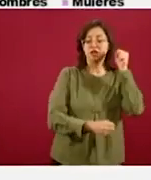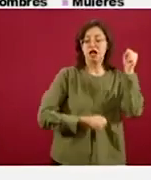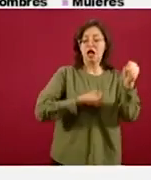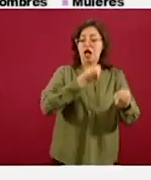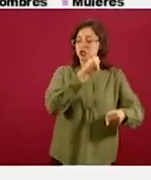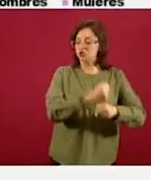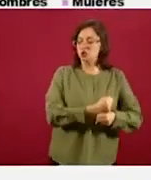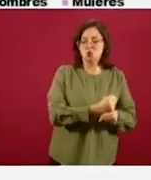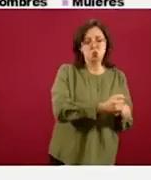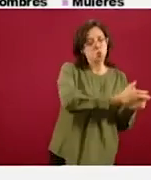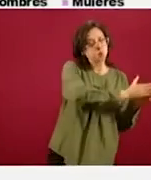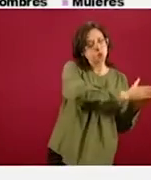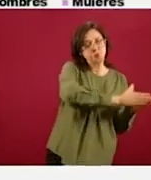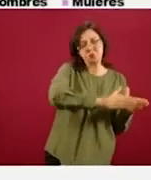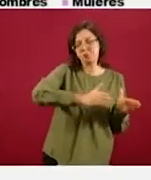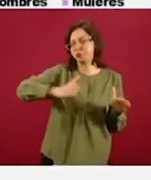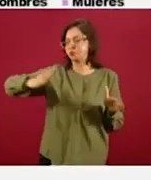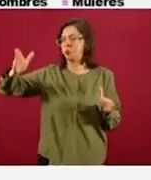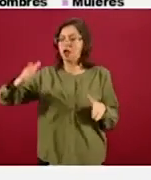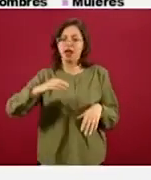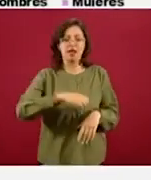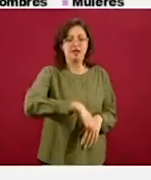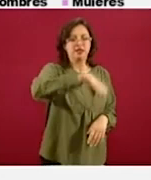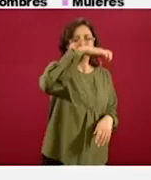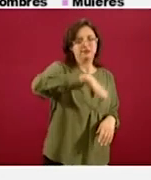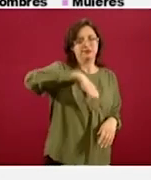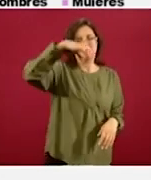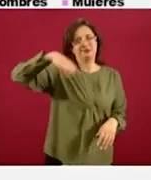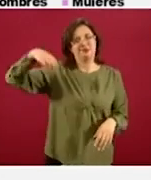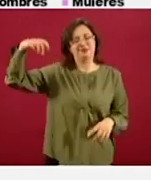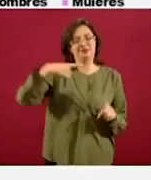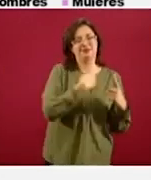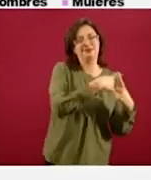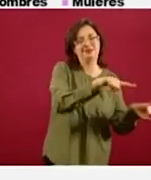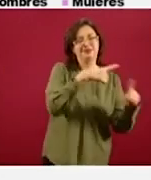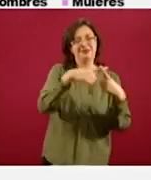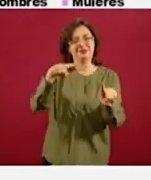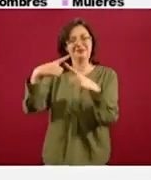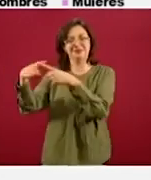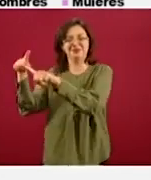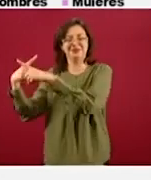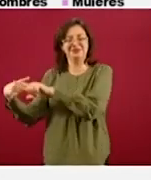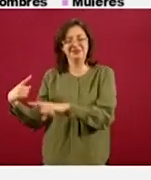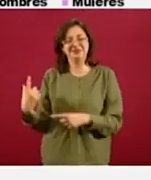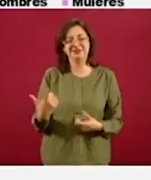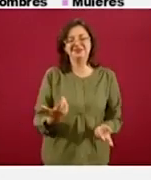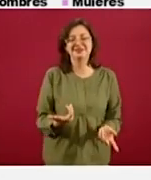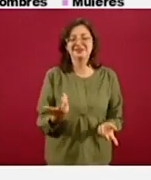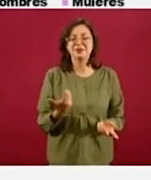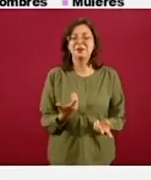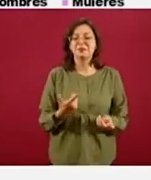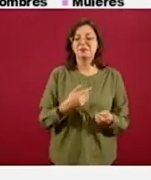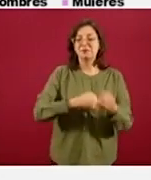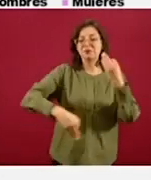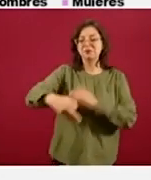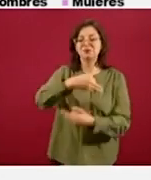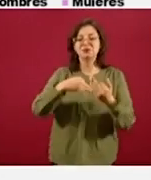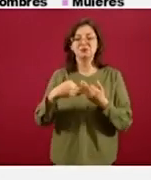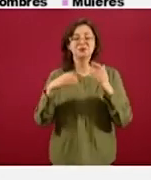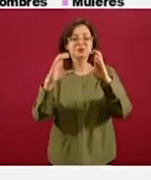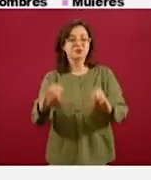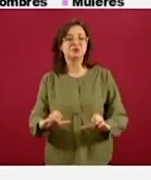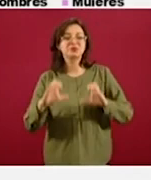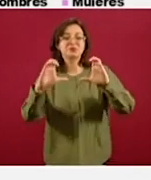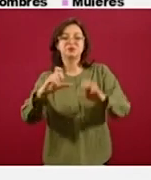etarios están, todos los grupos de edad están afectados, por lo que todos debemos de tener cuidado